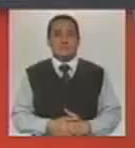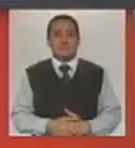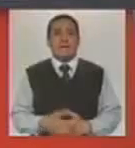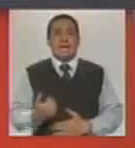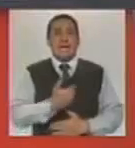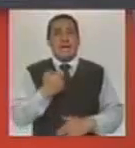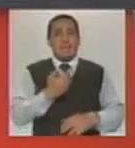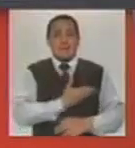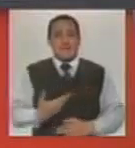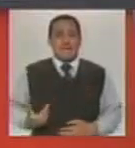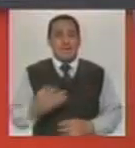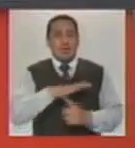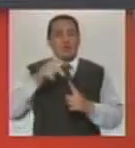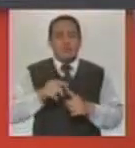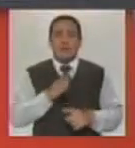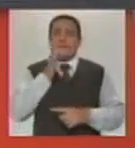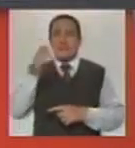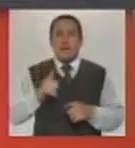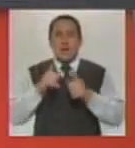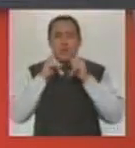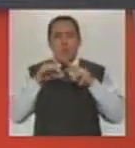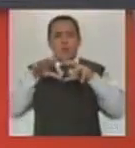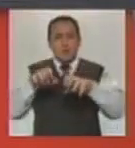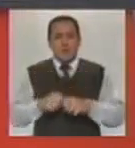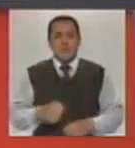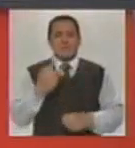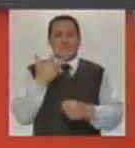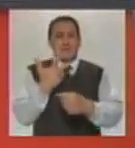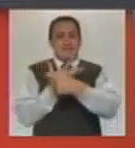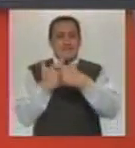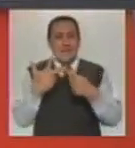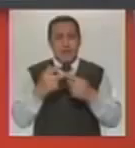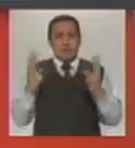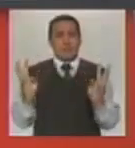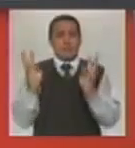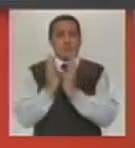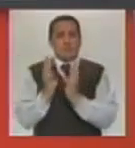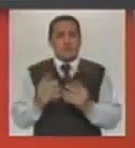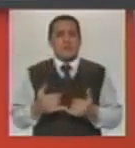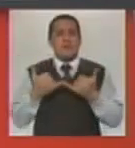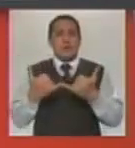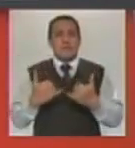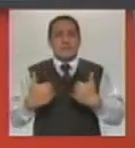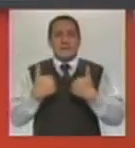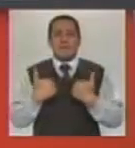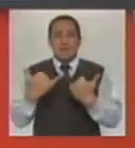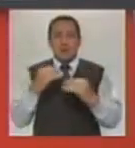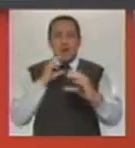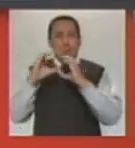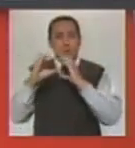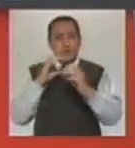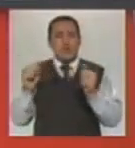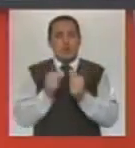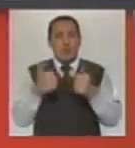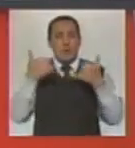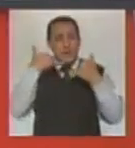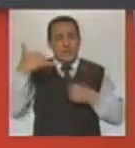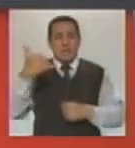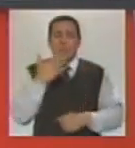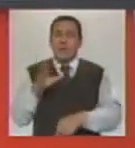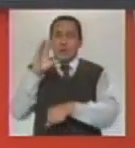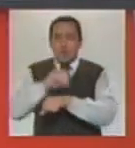El presidente Ollanta Humala está en Huánuco tras haber encabezado el tercer Consejo de Ministros descentralizado y desde ahí tenemos esta comunicación telefónica con él.